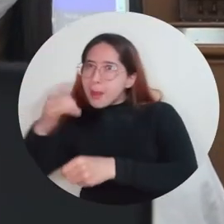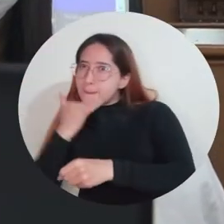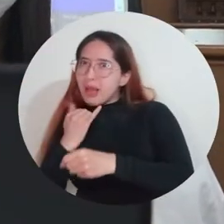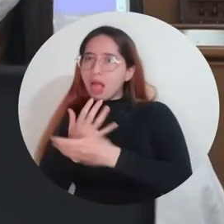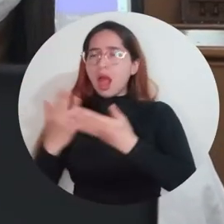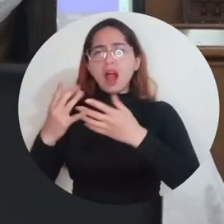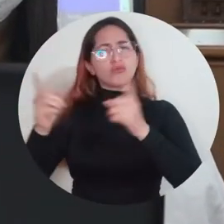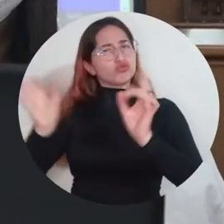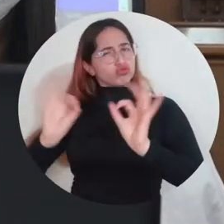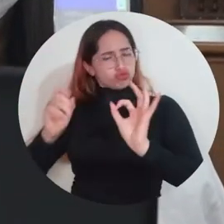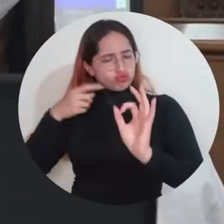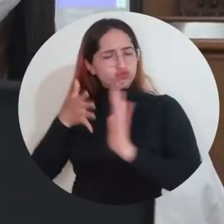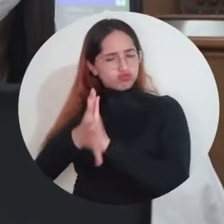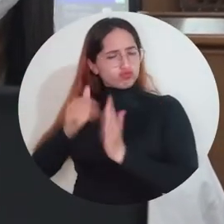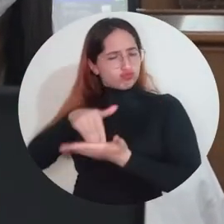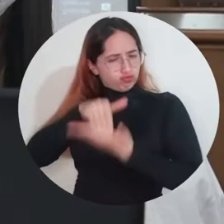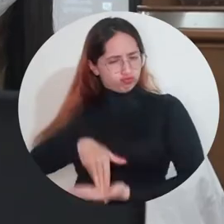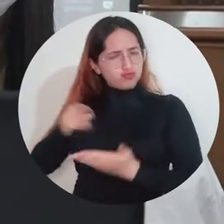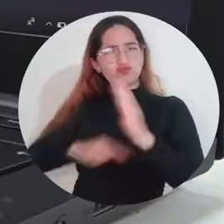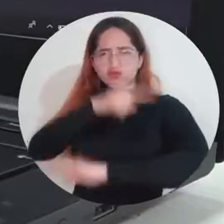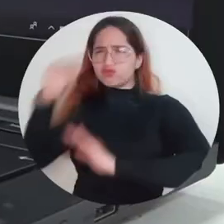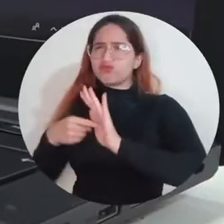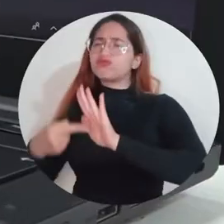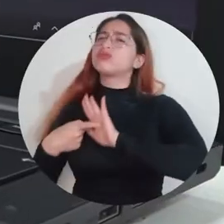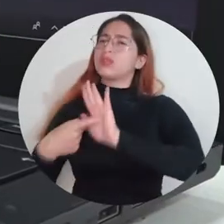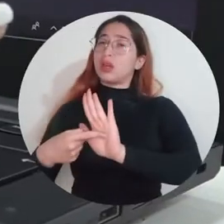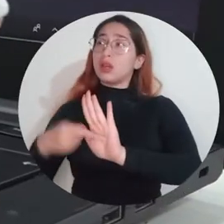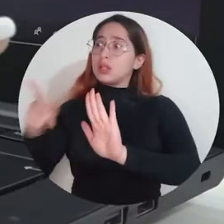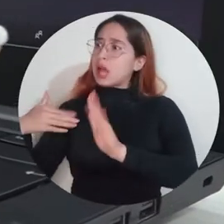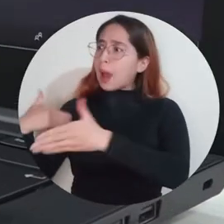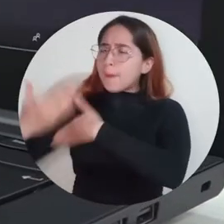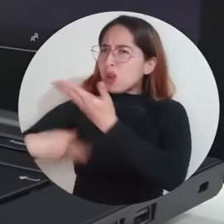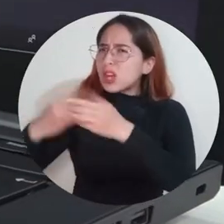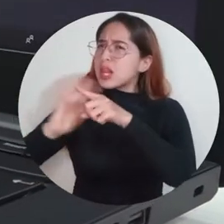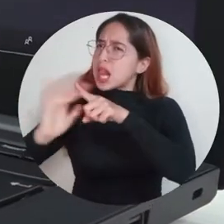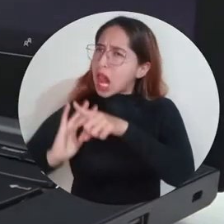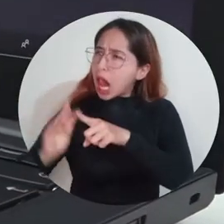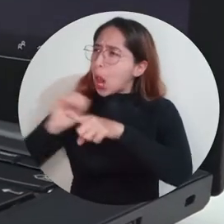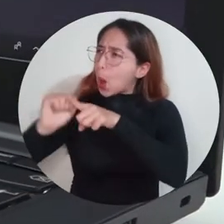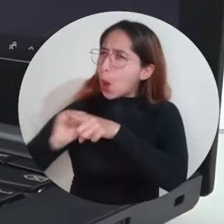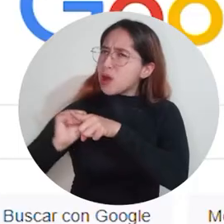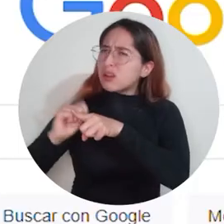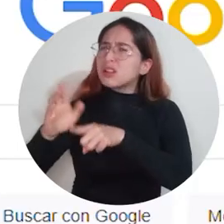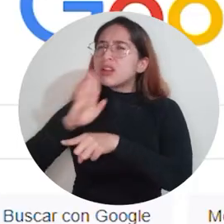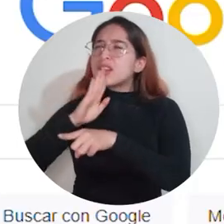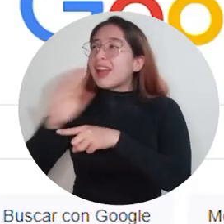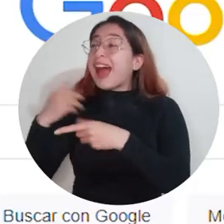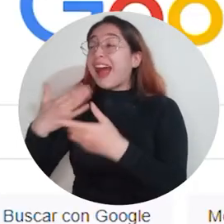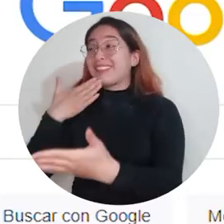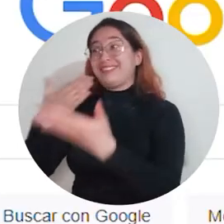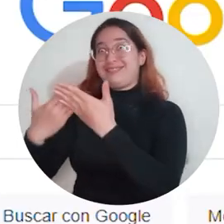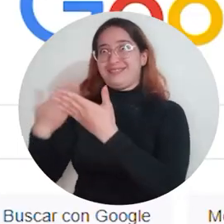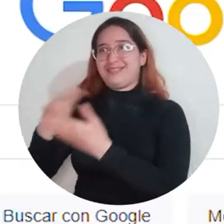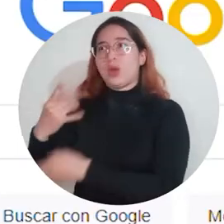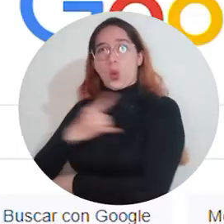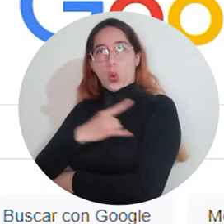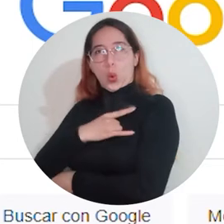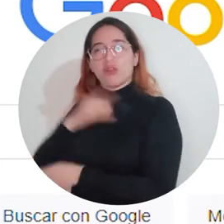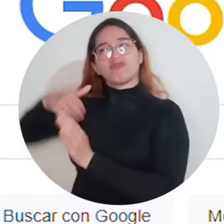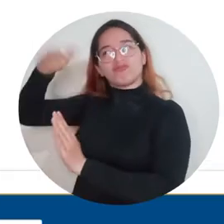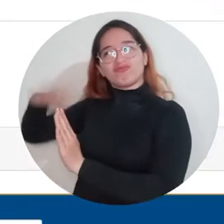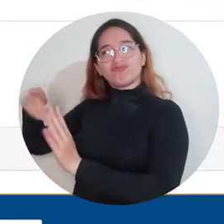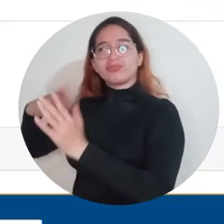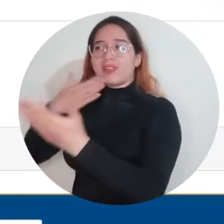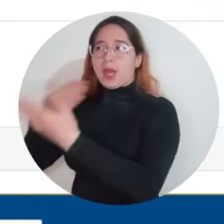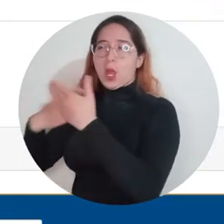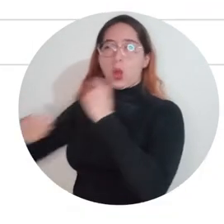diferentes opciones que se han brindado. Este proceso se realizó con el apoyo de la Universidad de Antioquia y